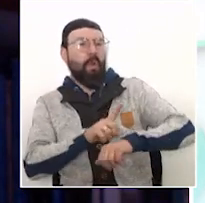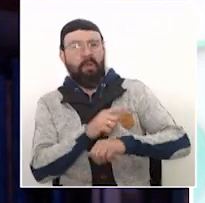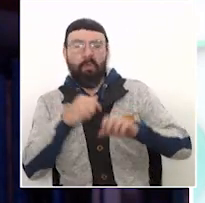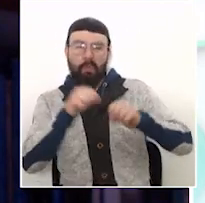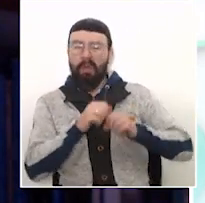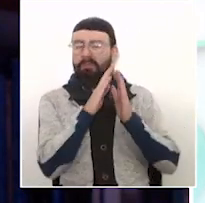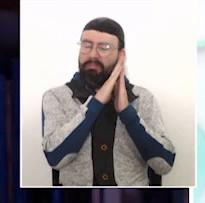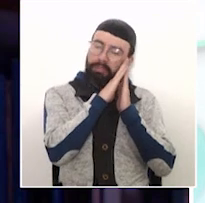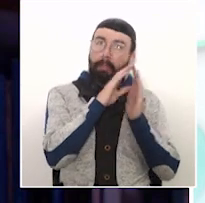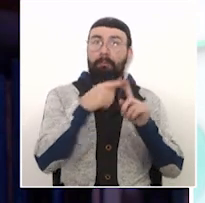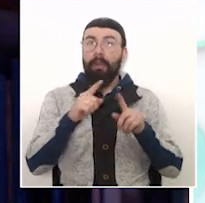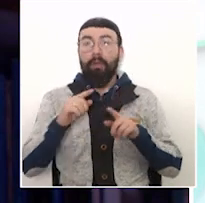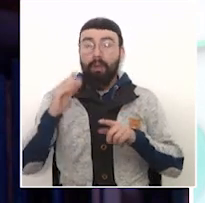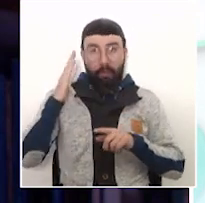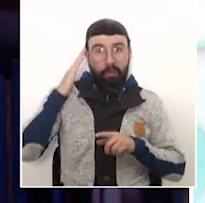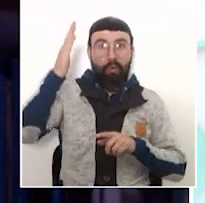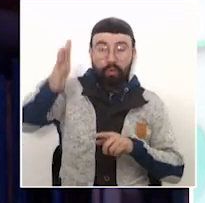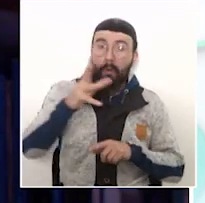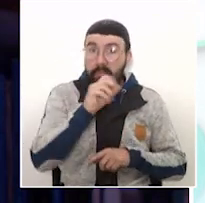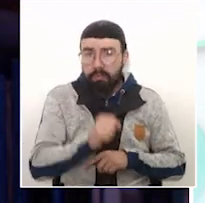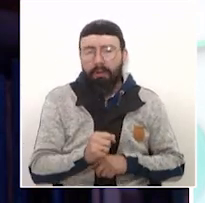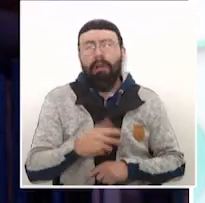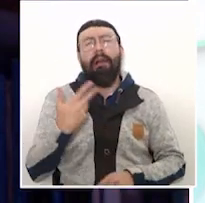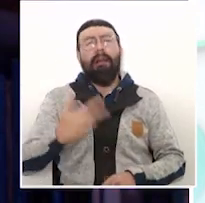edad, el cuerpo te pasa la factura.